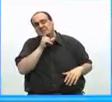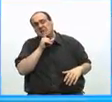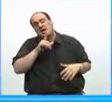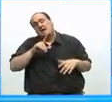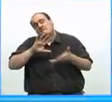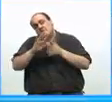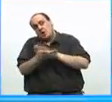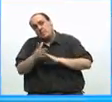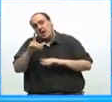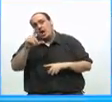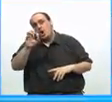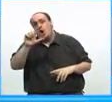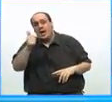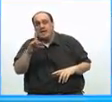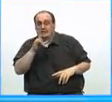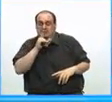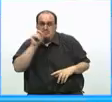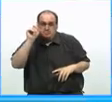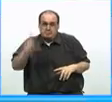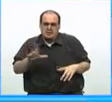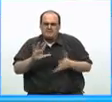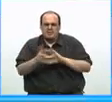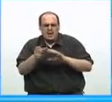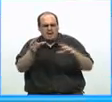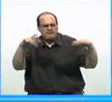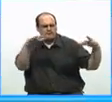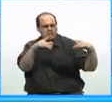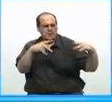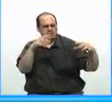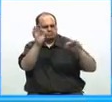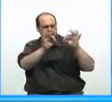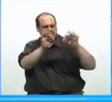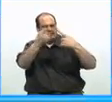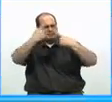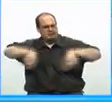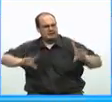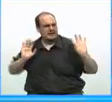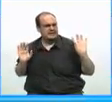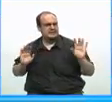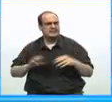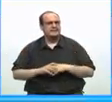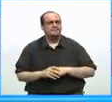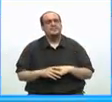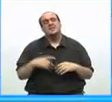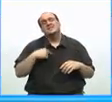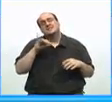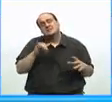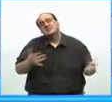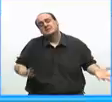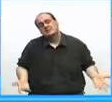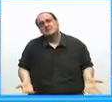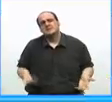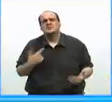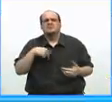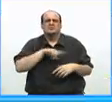coca que tienen otra proyección otra mirada del fútbol Sí lo que pasa es que también tenemos tenemos